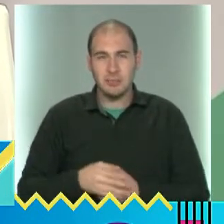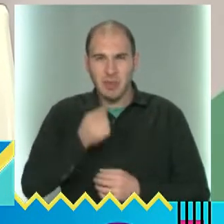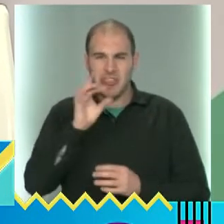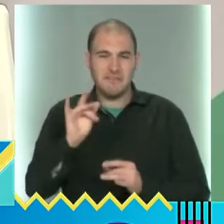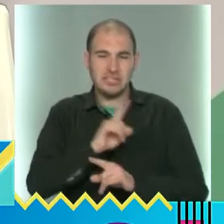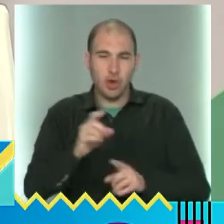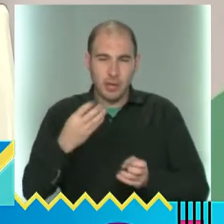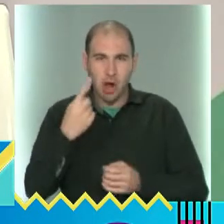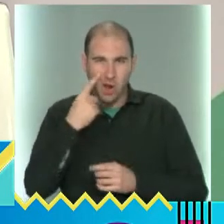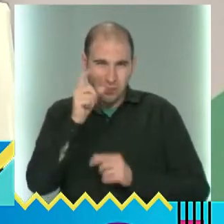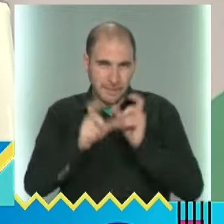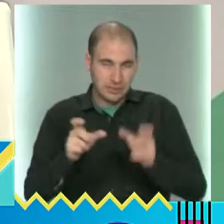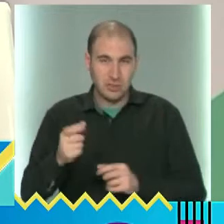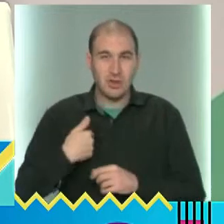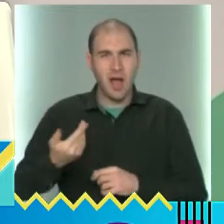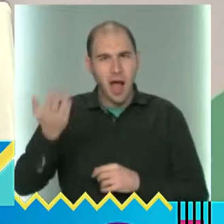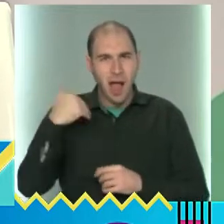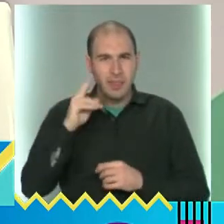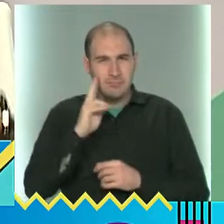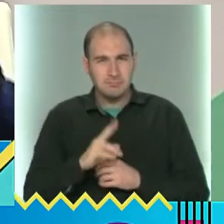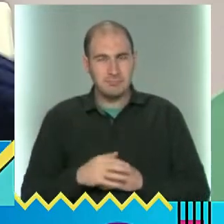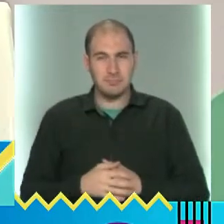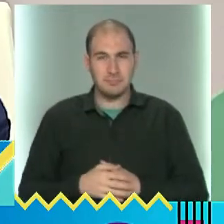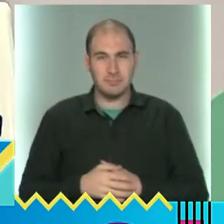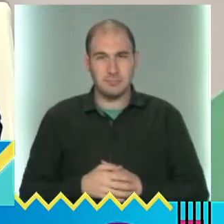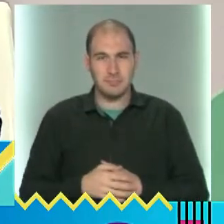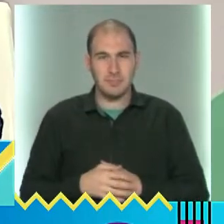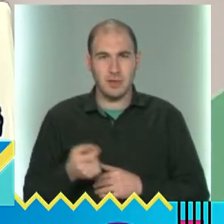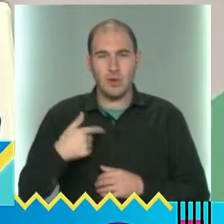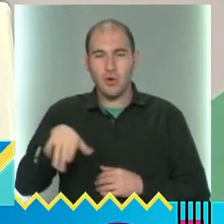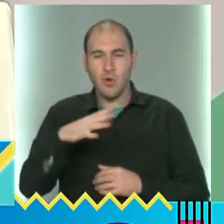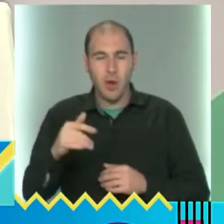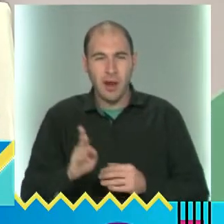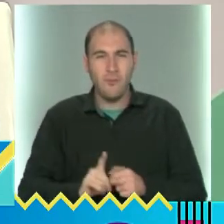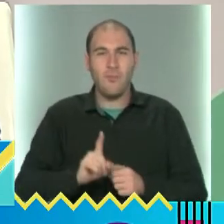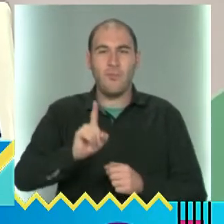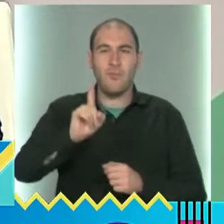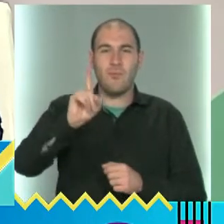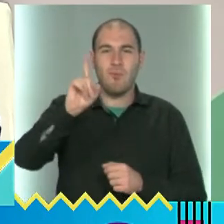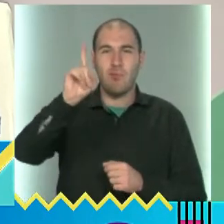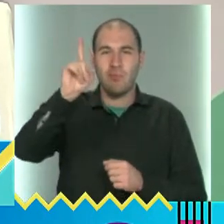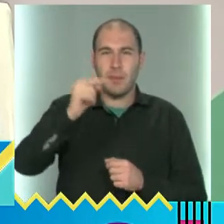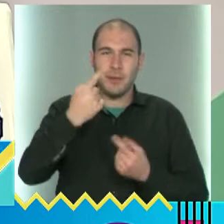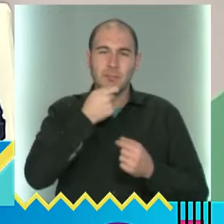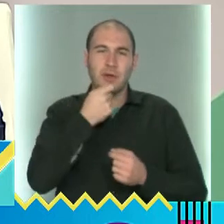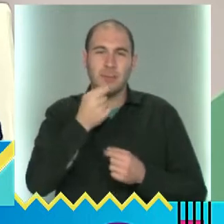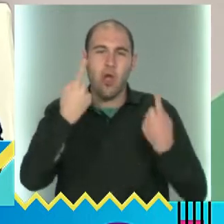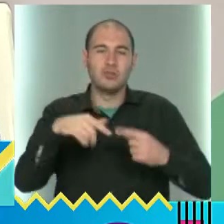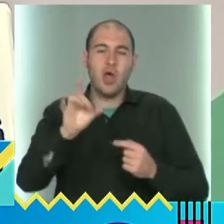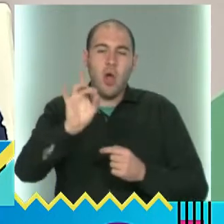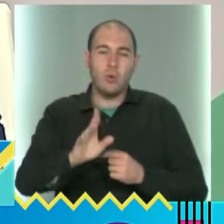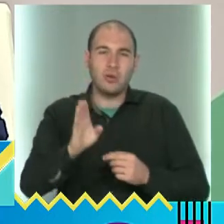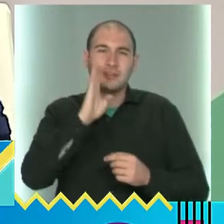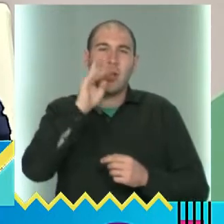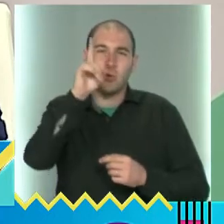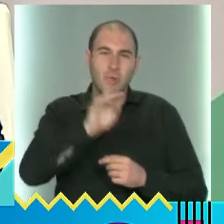porque conocí gente que yo antes veía esto de ir a una agencia espacial que pensaba que era algo, por ejemplo, que nada más